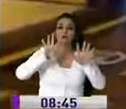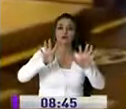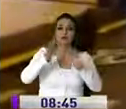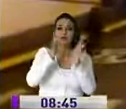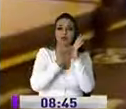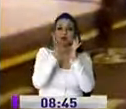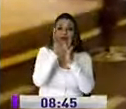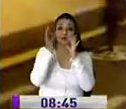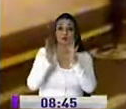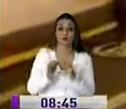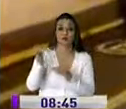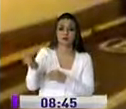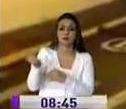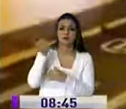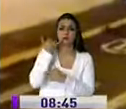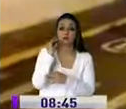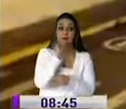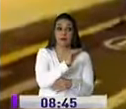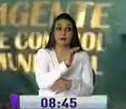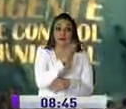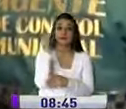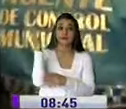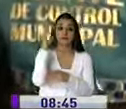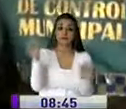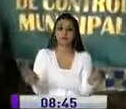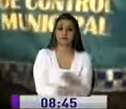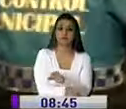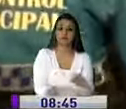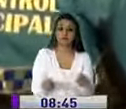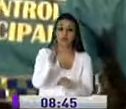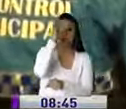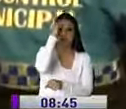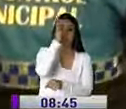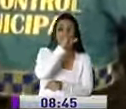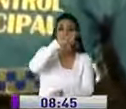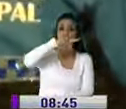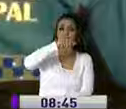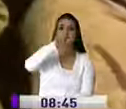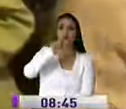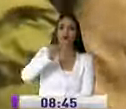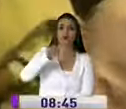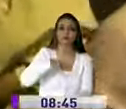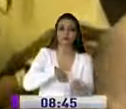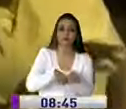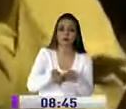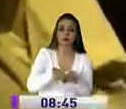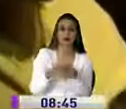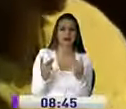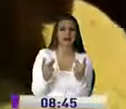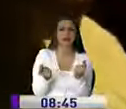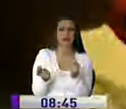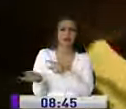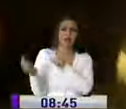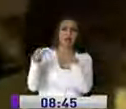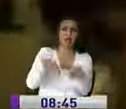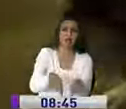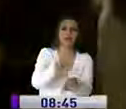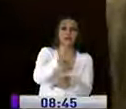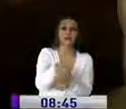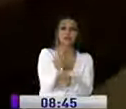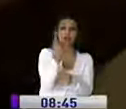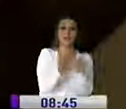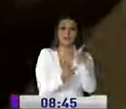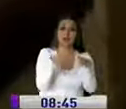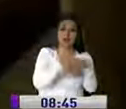llamada telefónica alertó de la supuesta presencia de una bomba en el hospital San Vicente de Paul de Ibarra. Inmediatamente, 112 pacientes de la Casa de